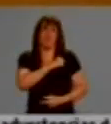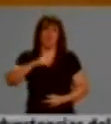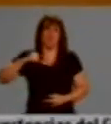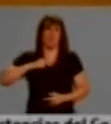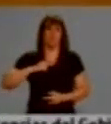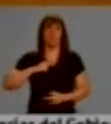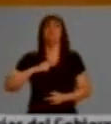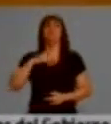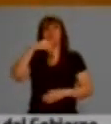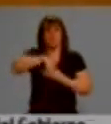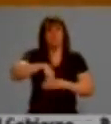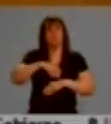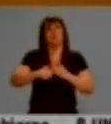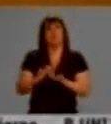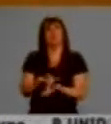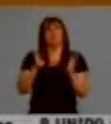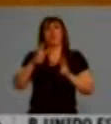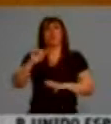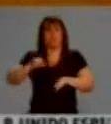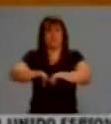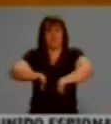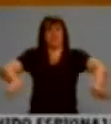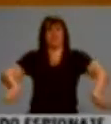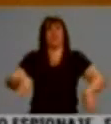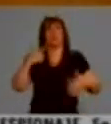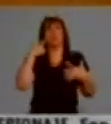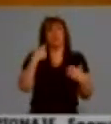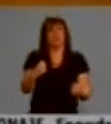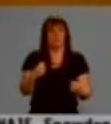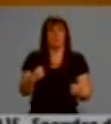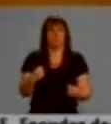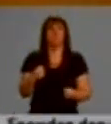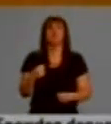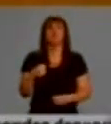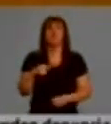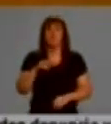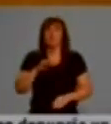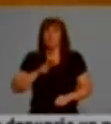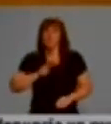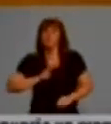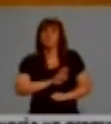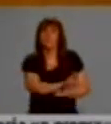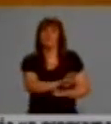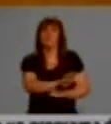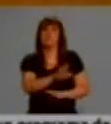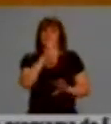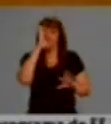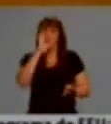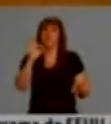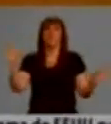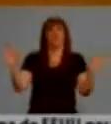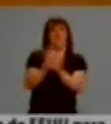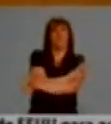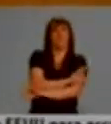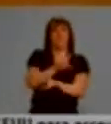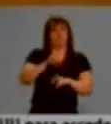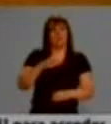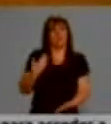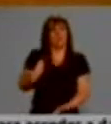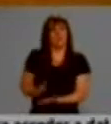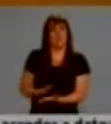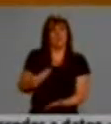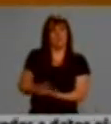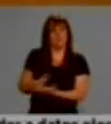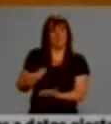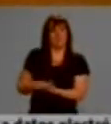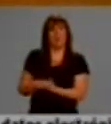existe en una democracia la separación de poderes. Usted confunde la legitimidad de origen con